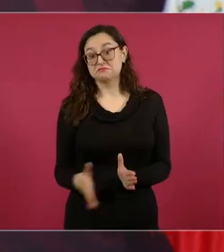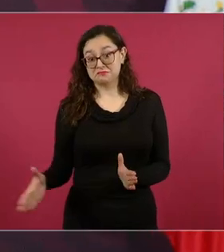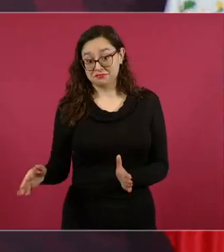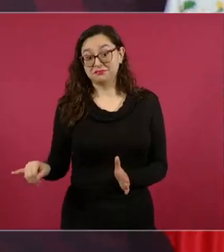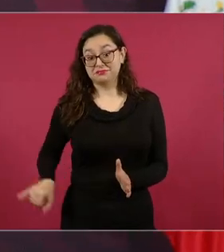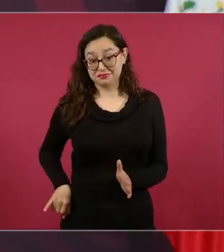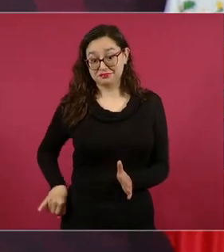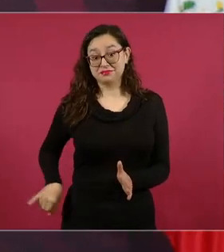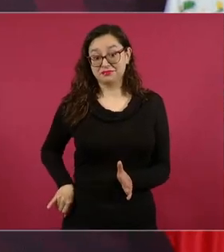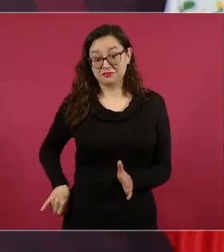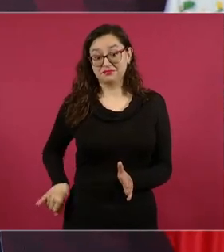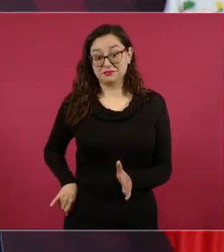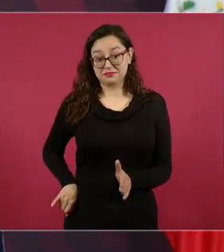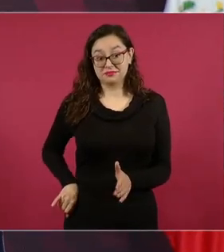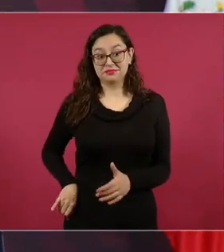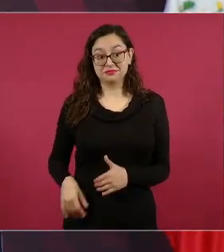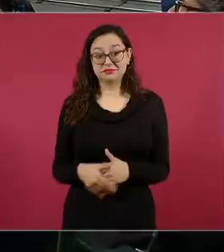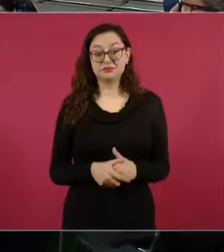interesantes, ¿no?